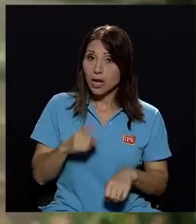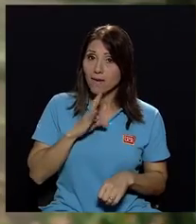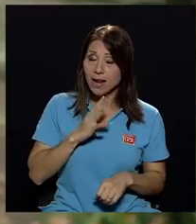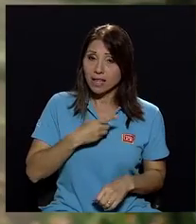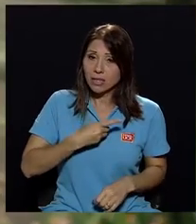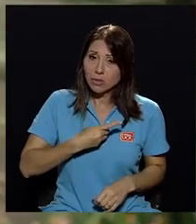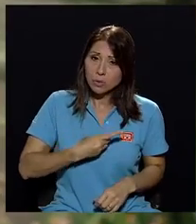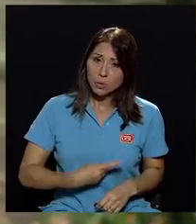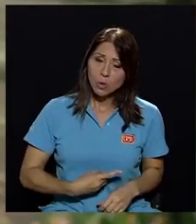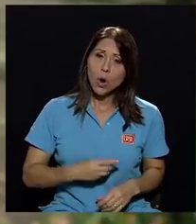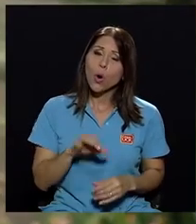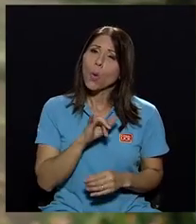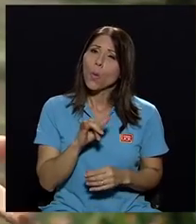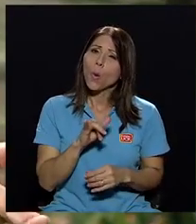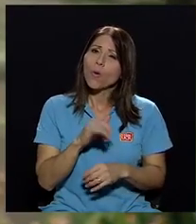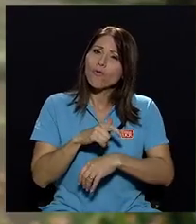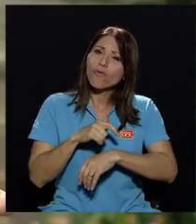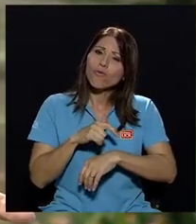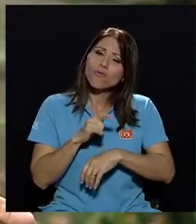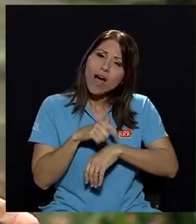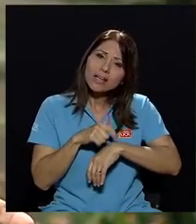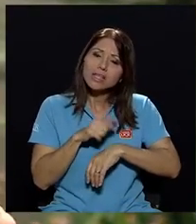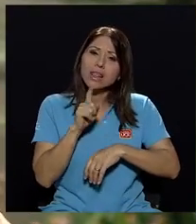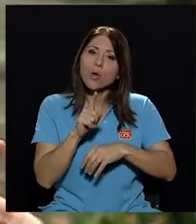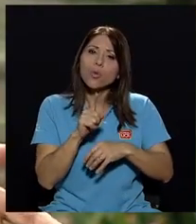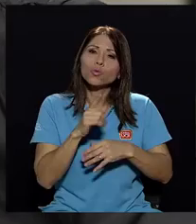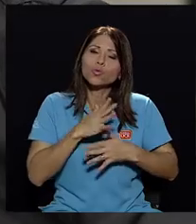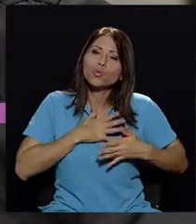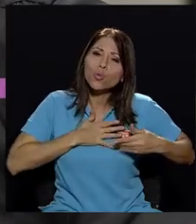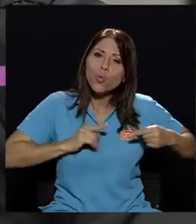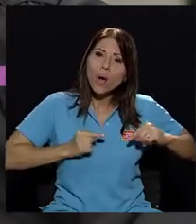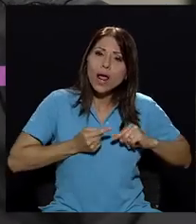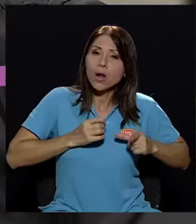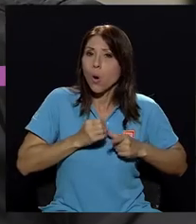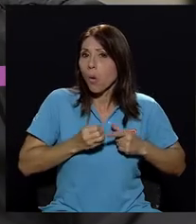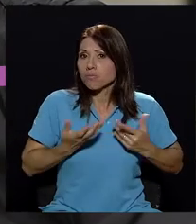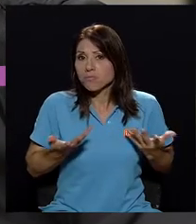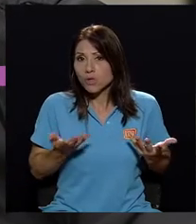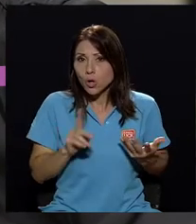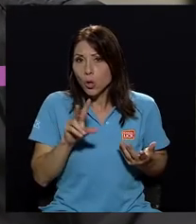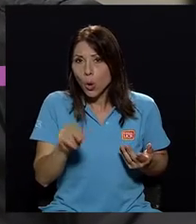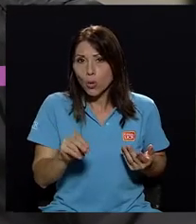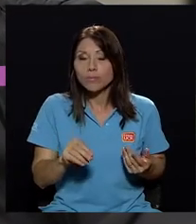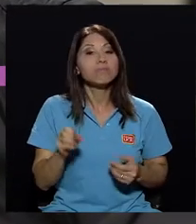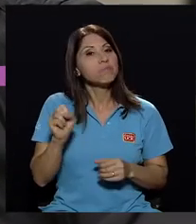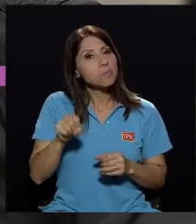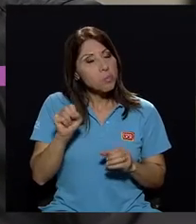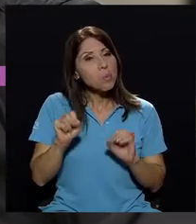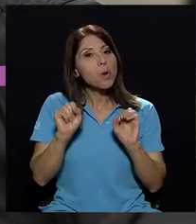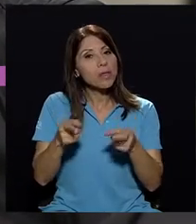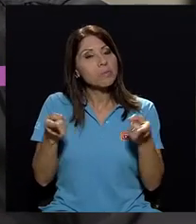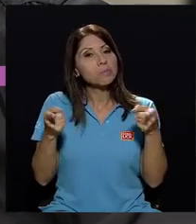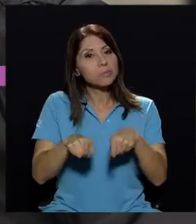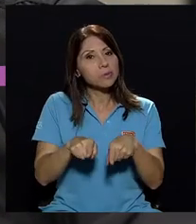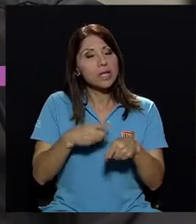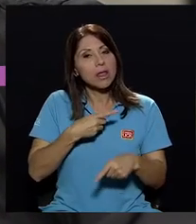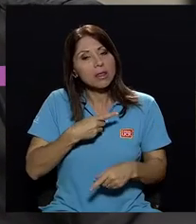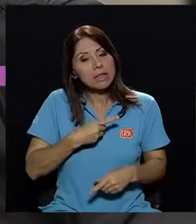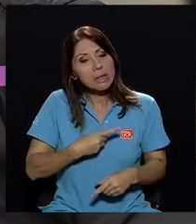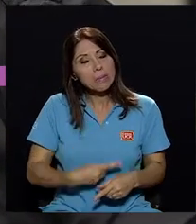una fase de un duelo o no necesariamente? Podríamos tener depresión como parte de un duelo.